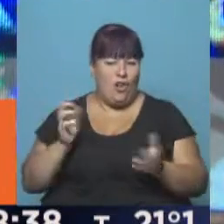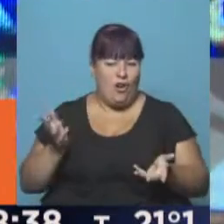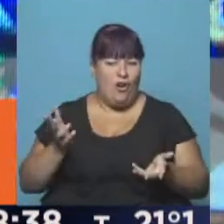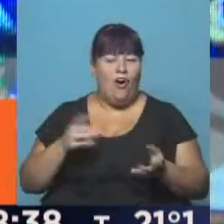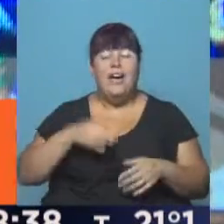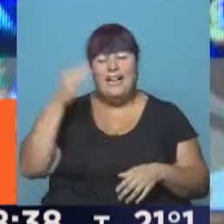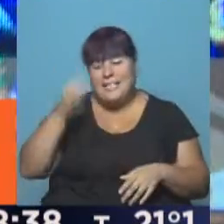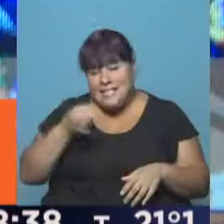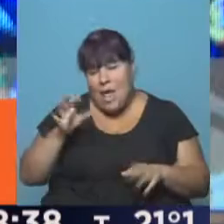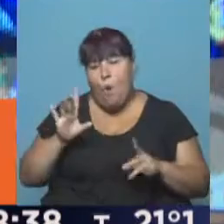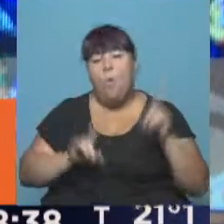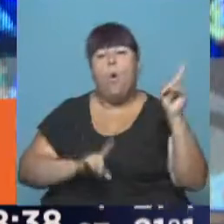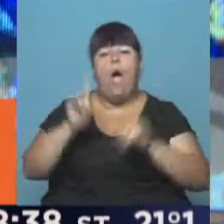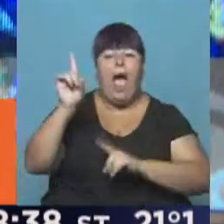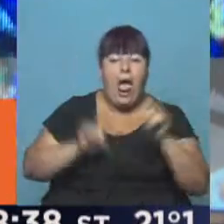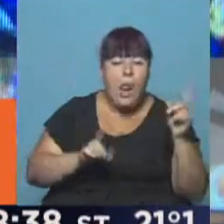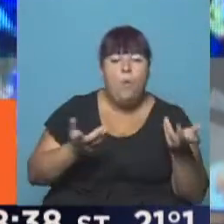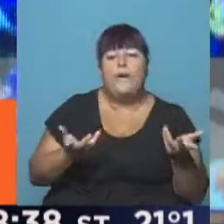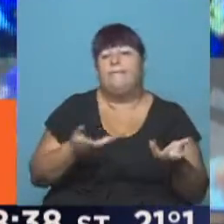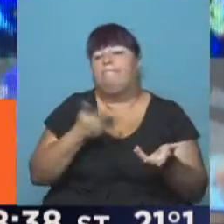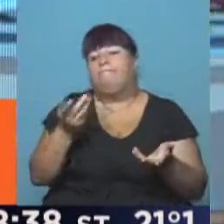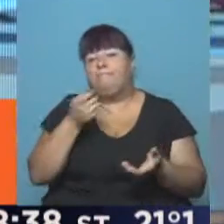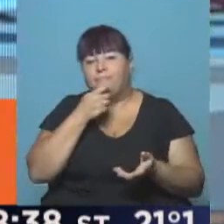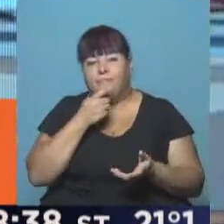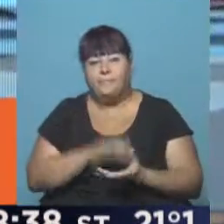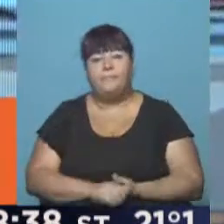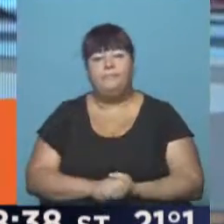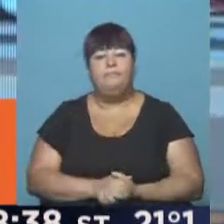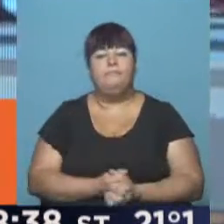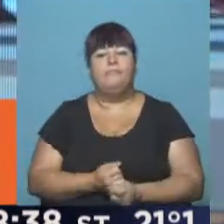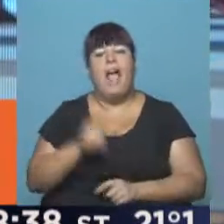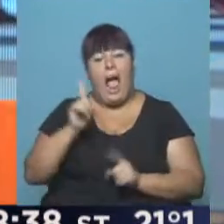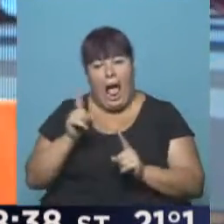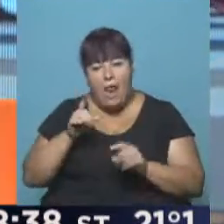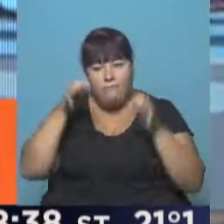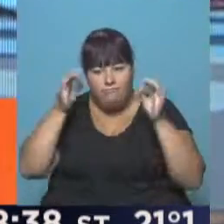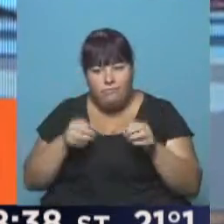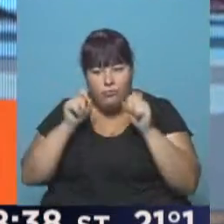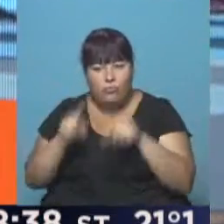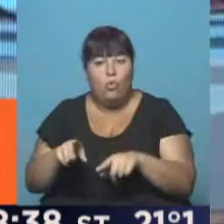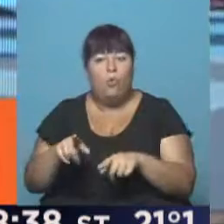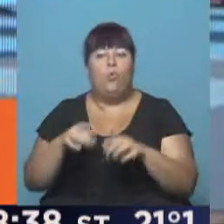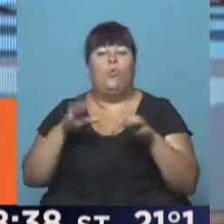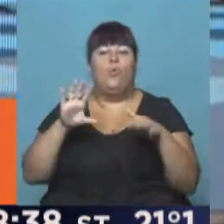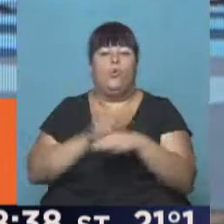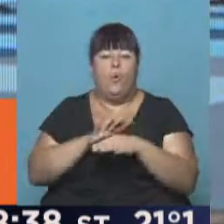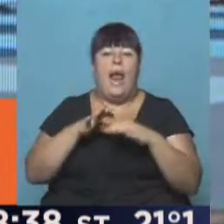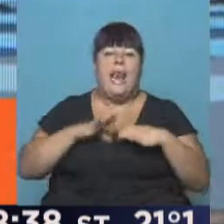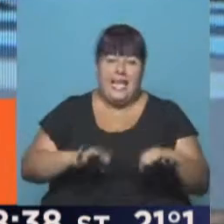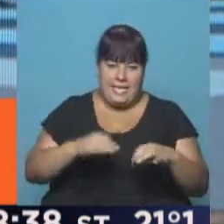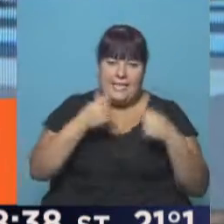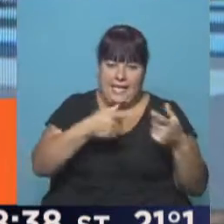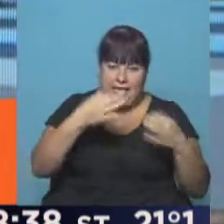seguramente hay algunas que están bien determinadas licencias bien